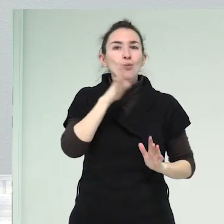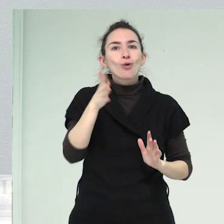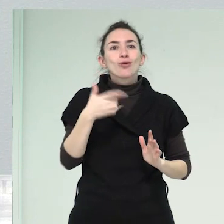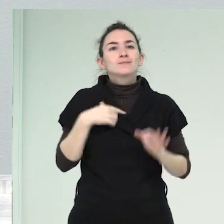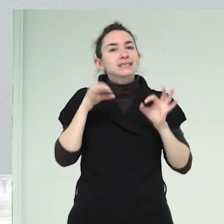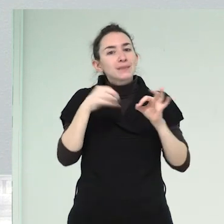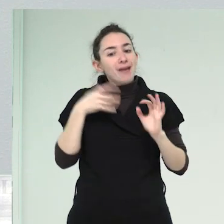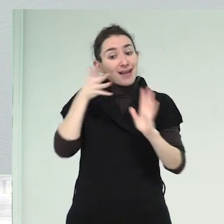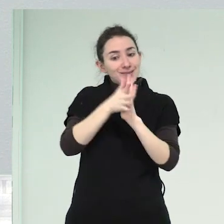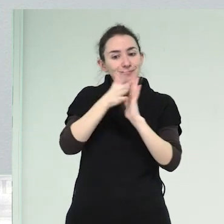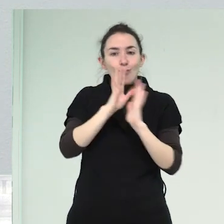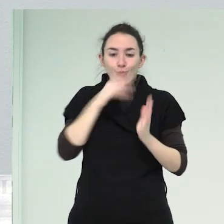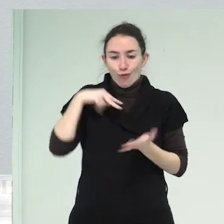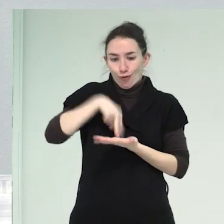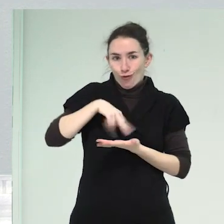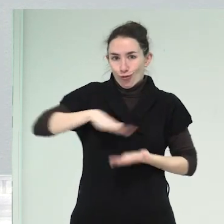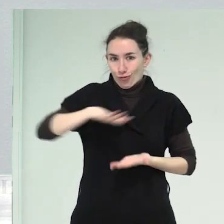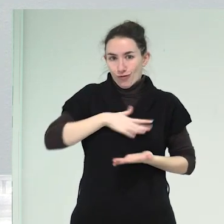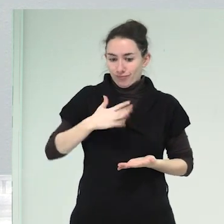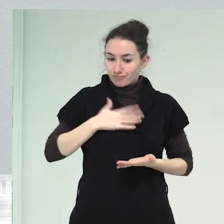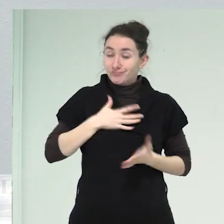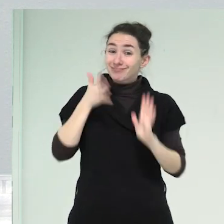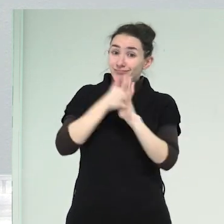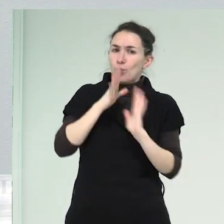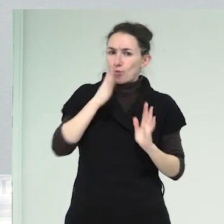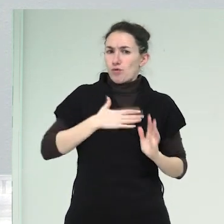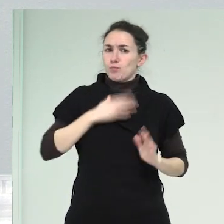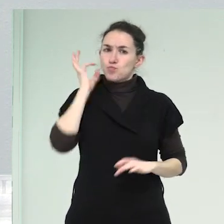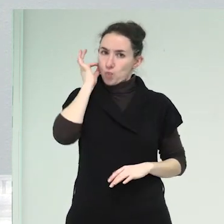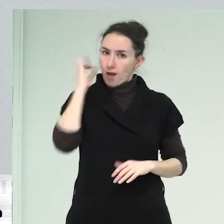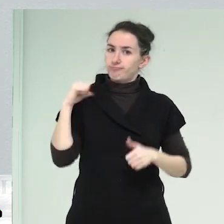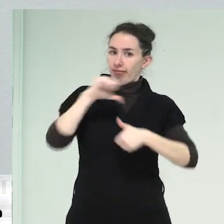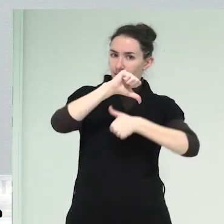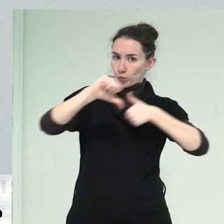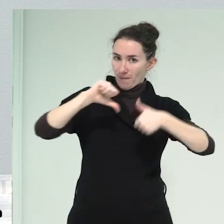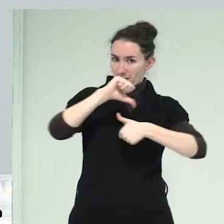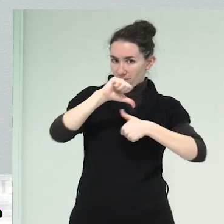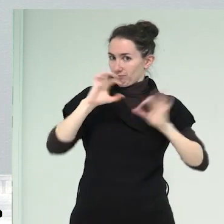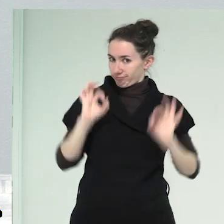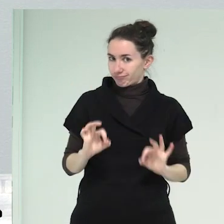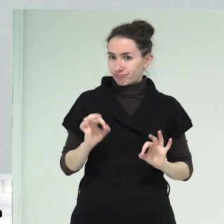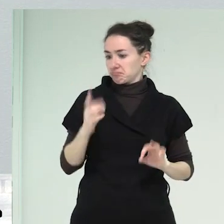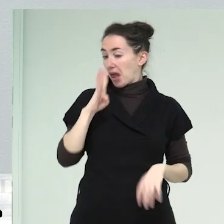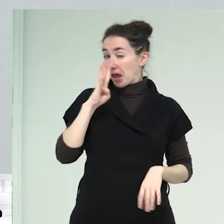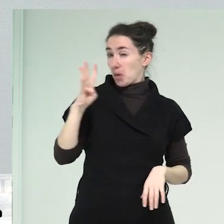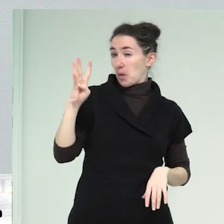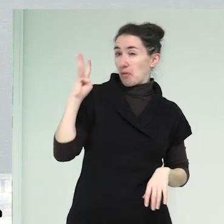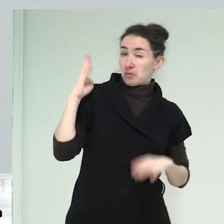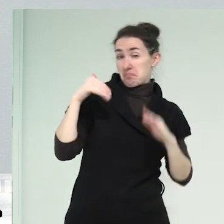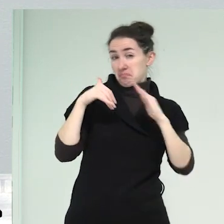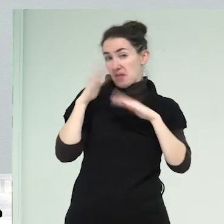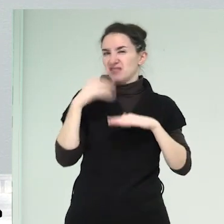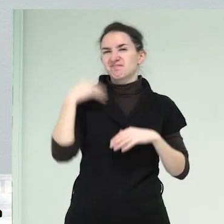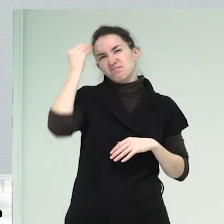desde donde está situada. Yo hablo como una mujer centroamericana que soy. Hace 4 años, un poco más,